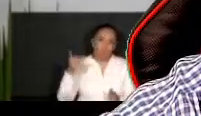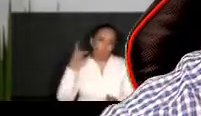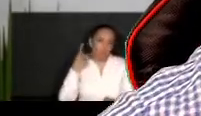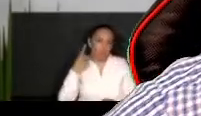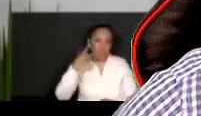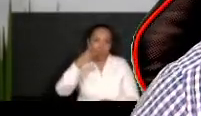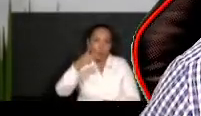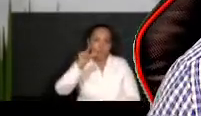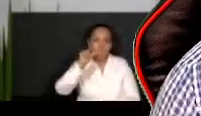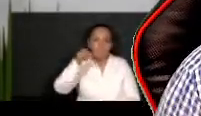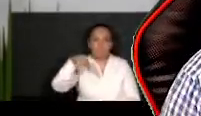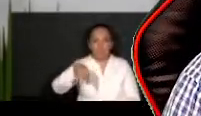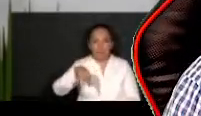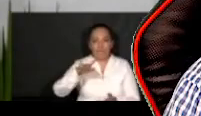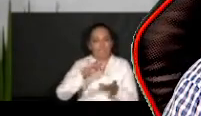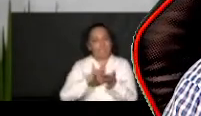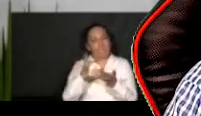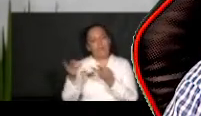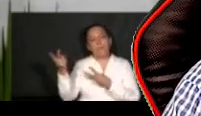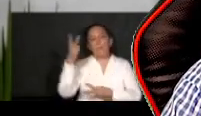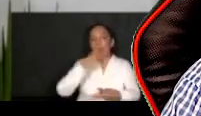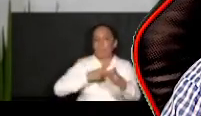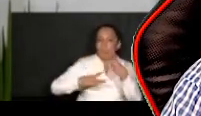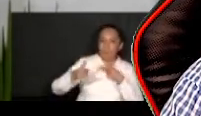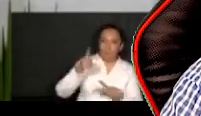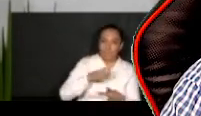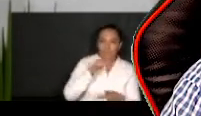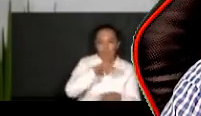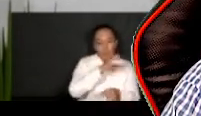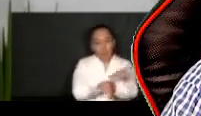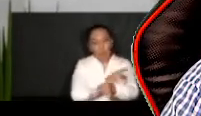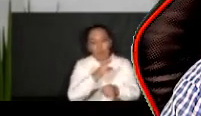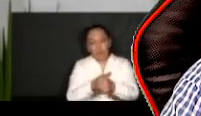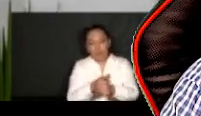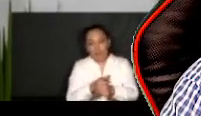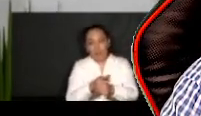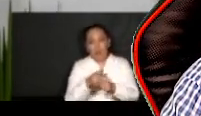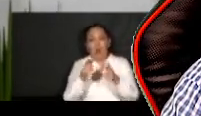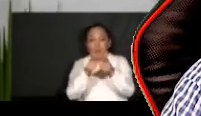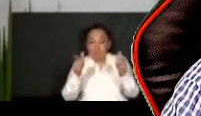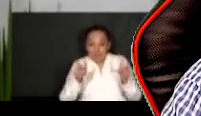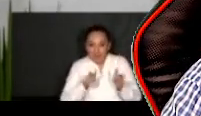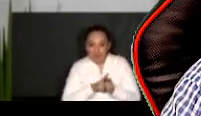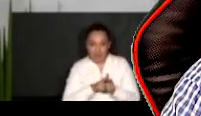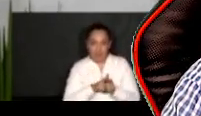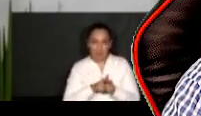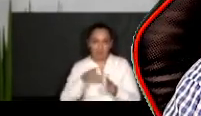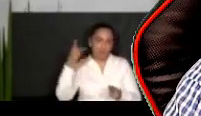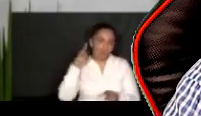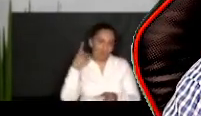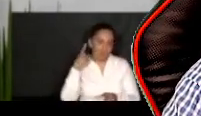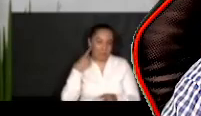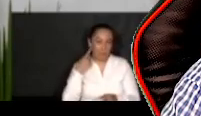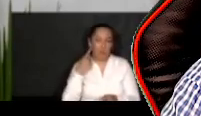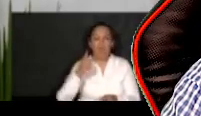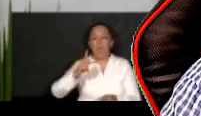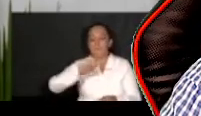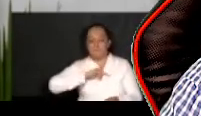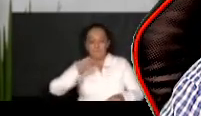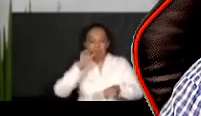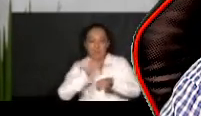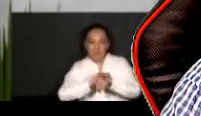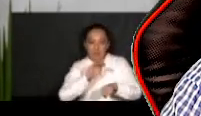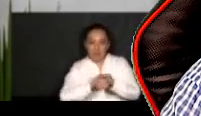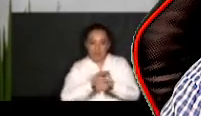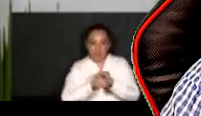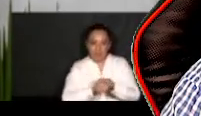Gracias, Héctor, porque además fue coordinador parlamentario de una servidora hace muchos años. Y a mi querido amigo y presidente del Comité Ejecutivo